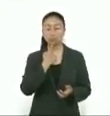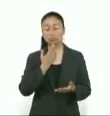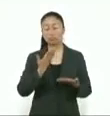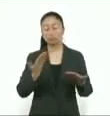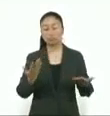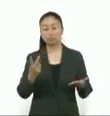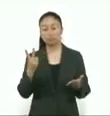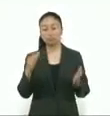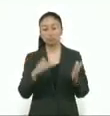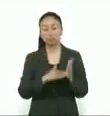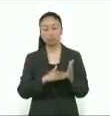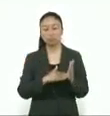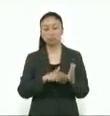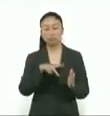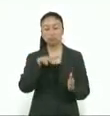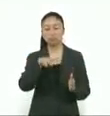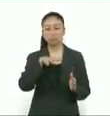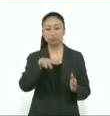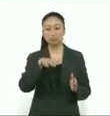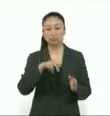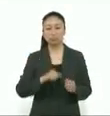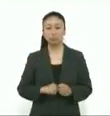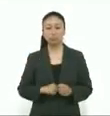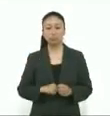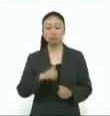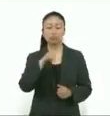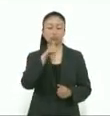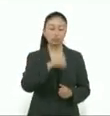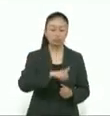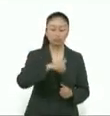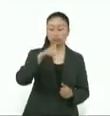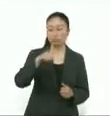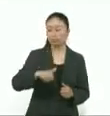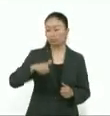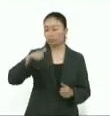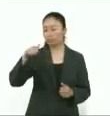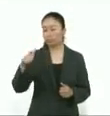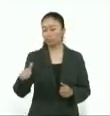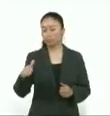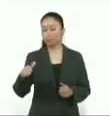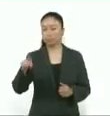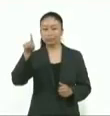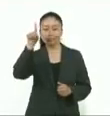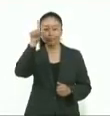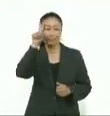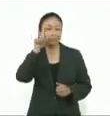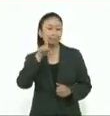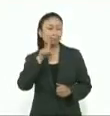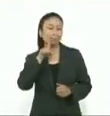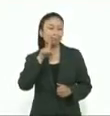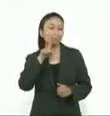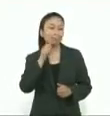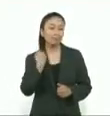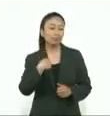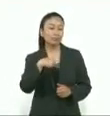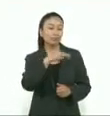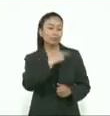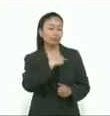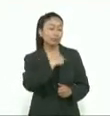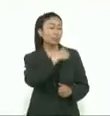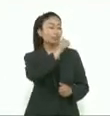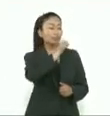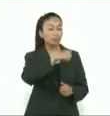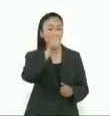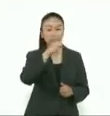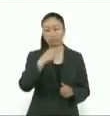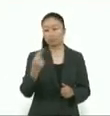2018. Cada una de nosotras, cada una de ustedes,